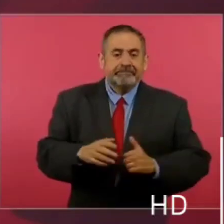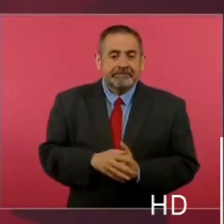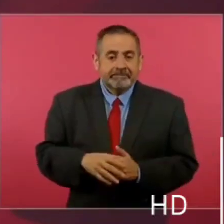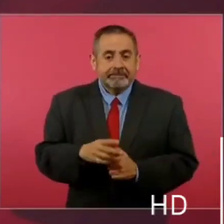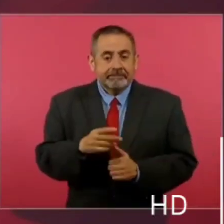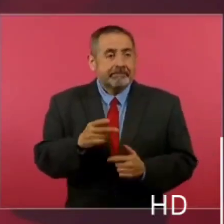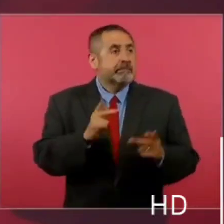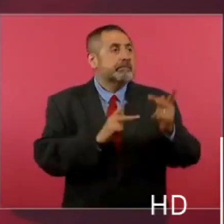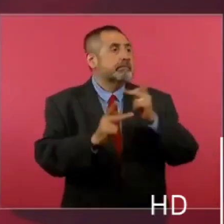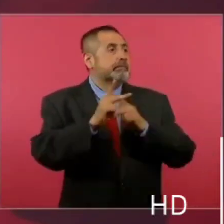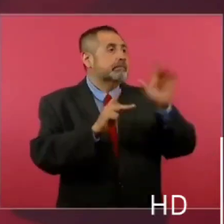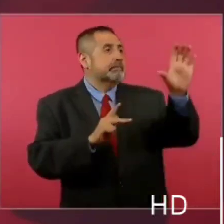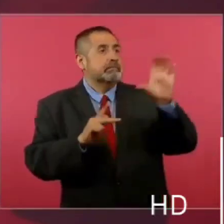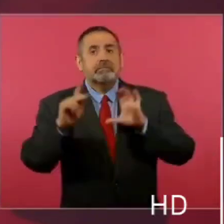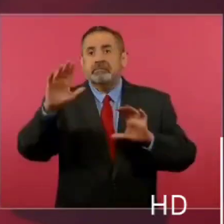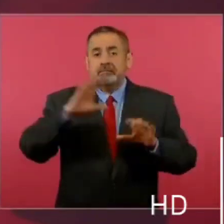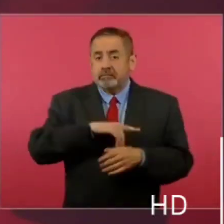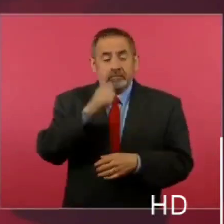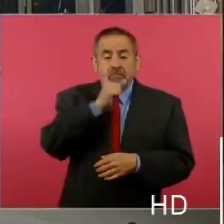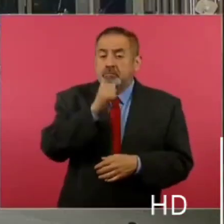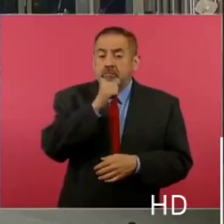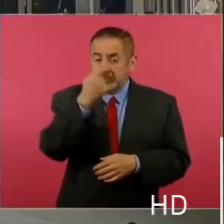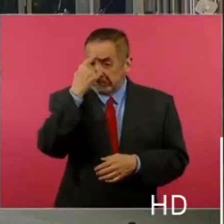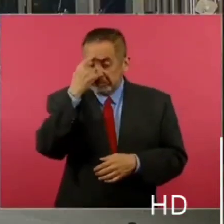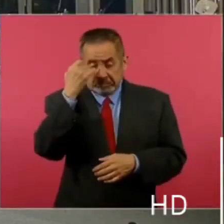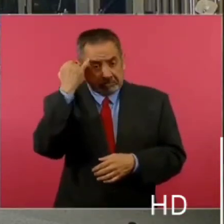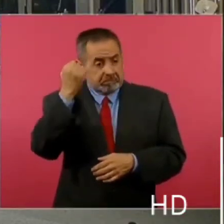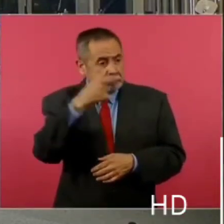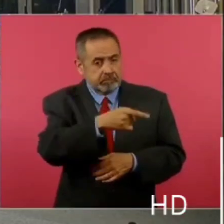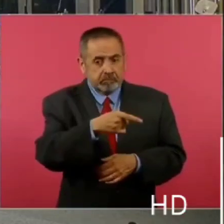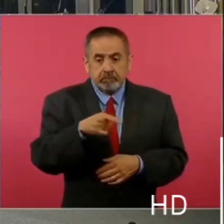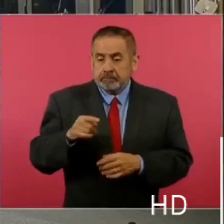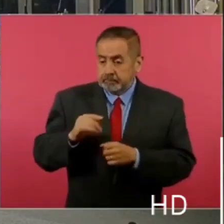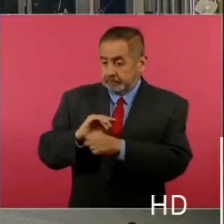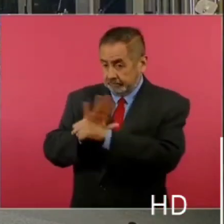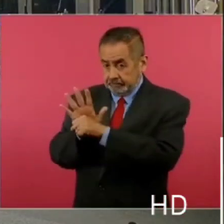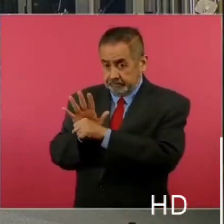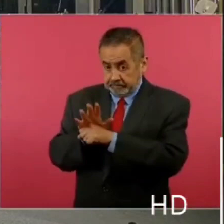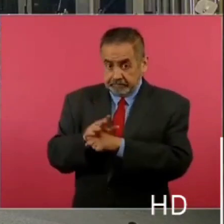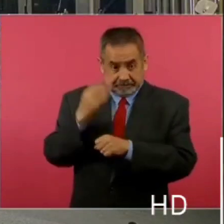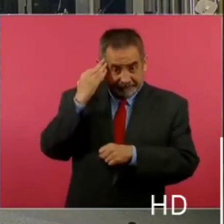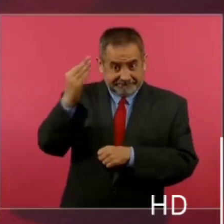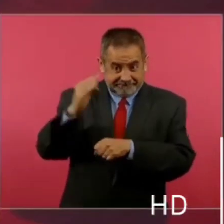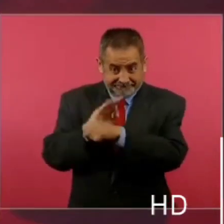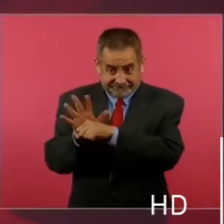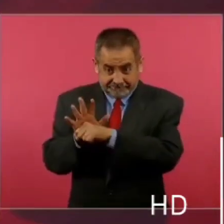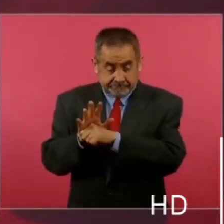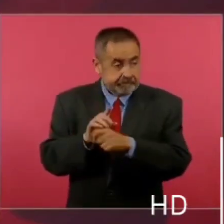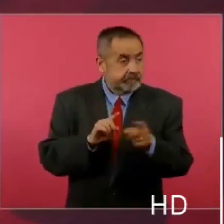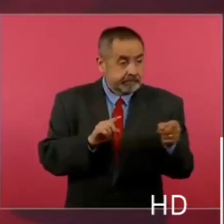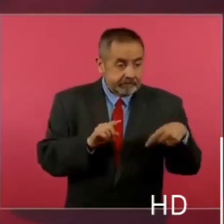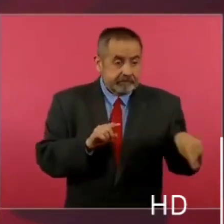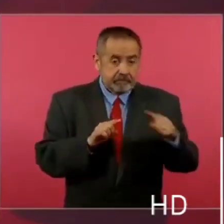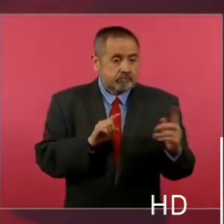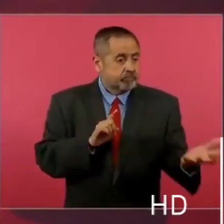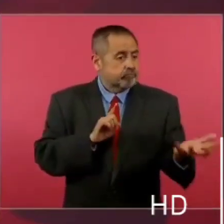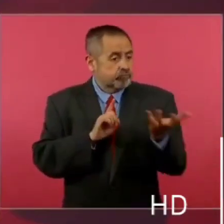endeudado, porque era lo que proponían cuando la pandemia. Vinieron aquí a decirme: